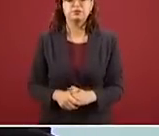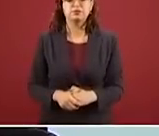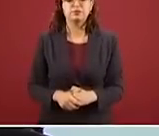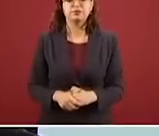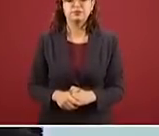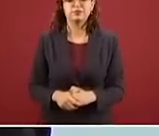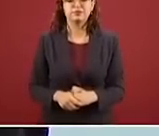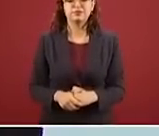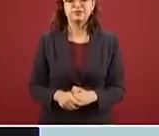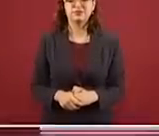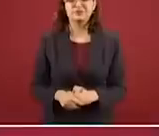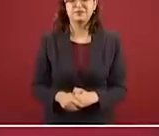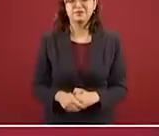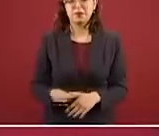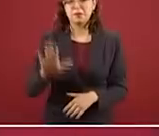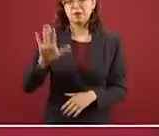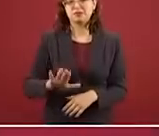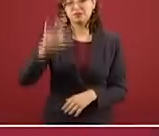oscura y larga,